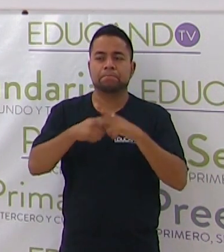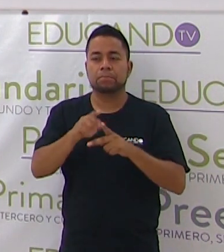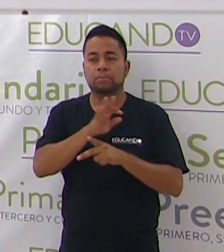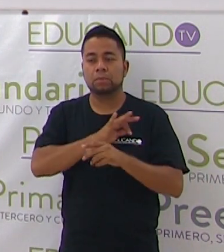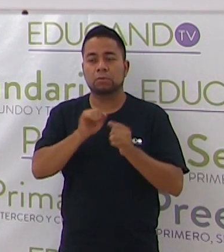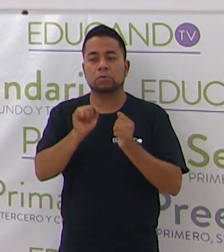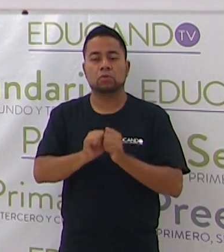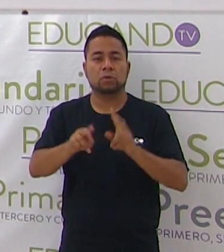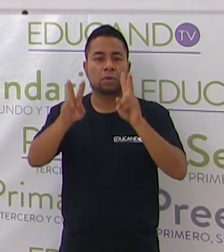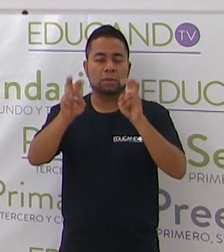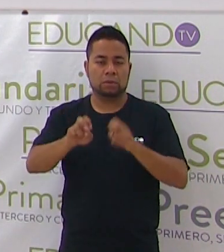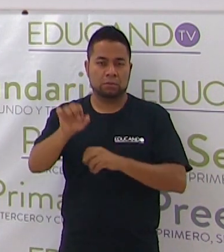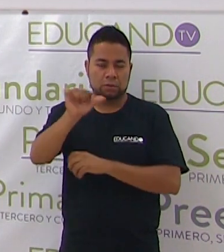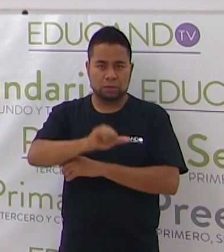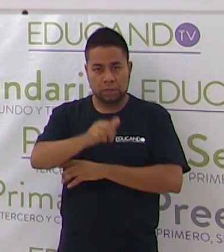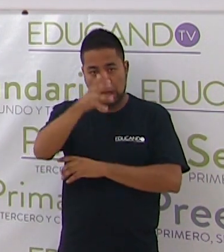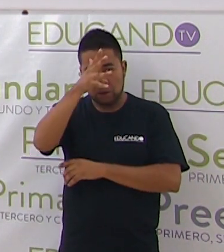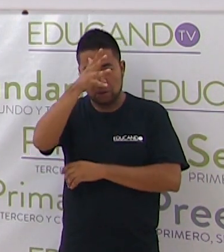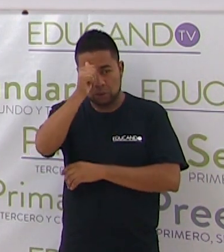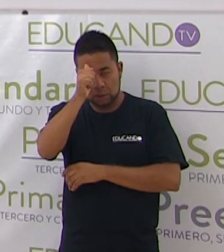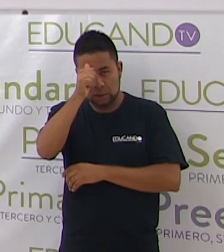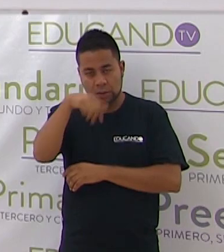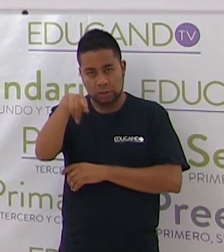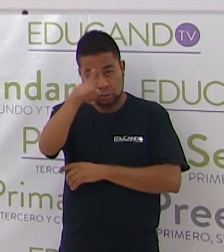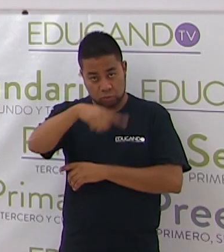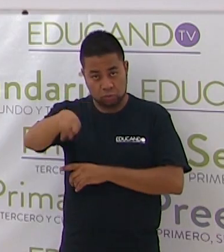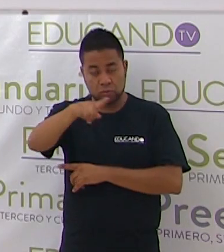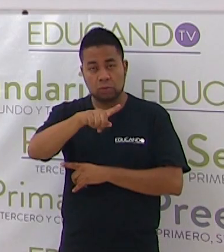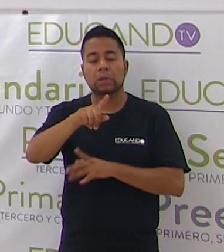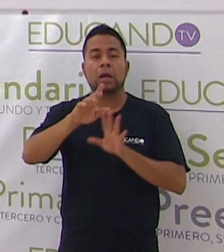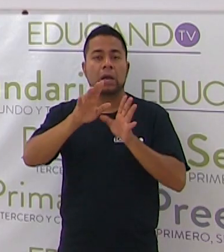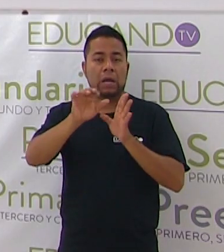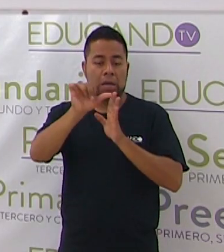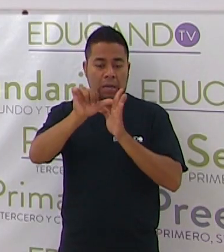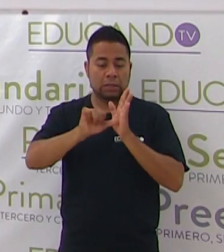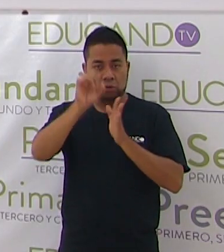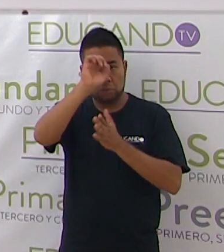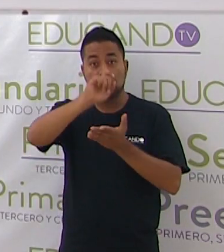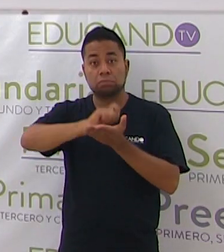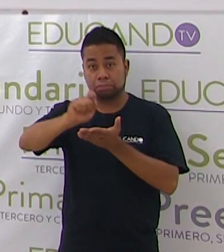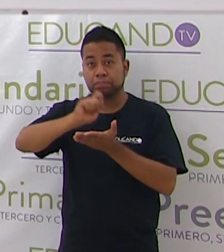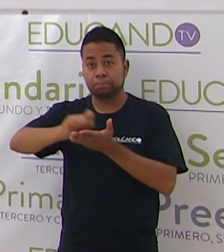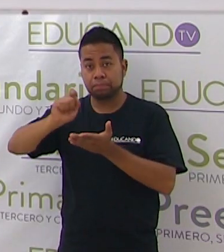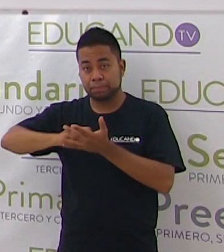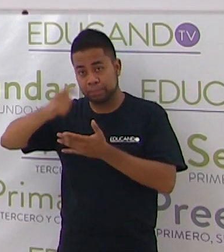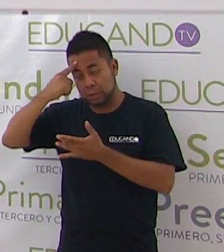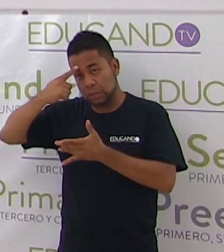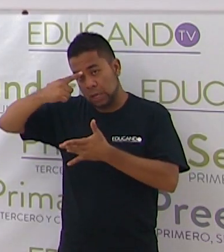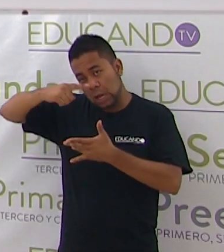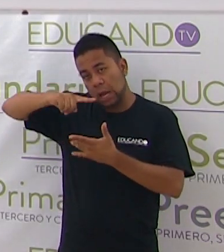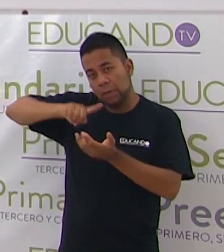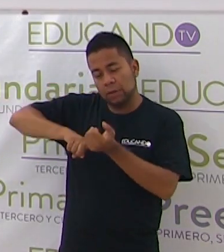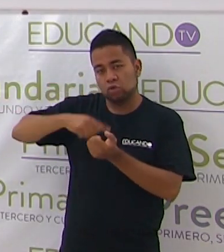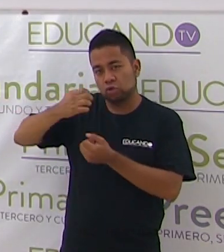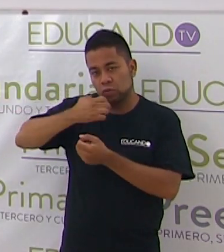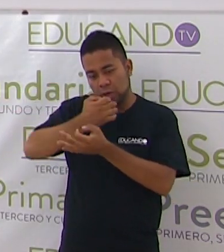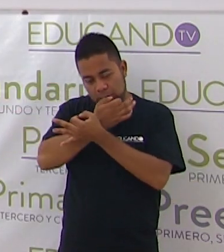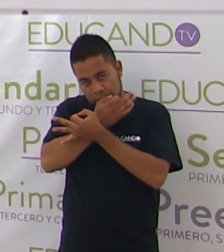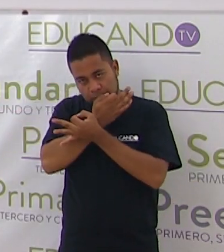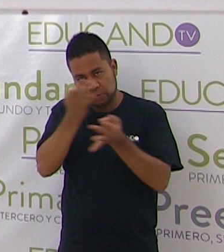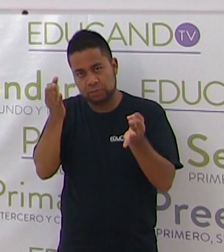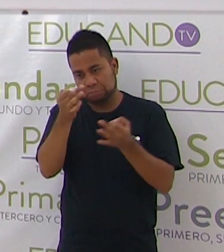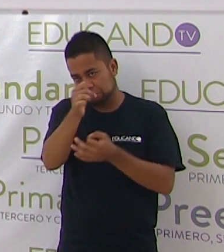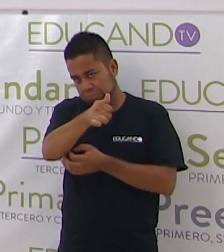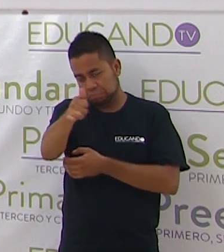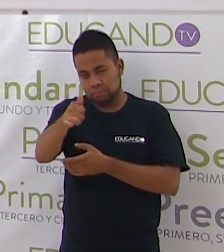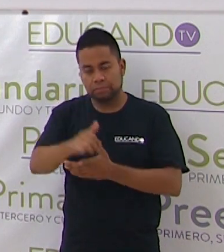abordando nuestro tema. Recuerden que ustedes van a escribir un artículo de opinión para difundirlo en la comunidad escolar. Y